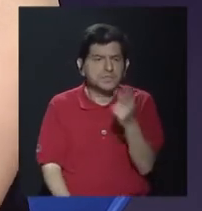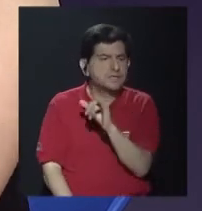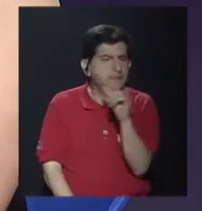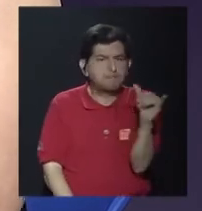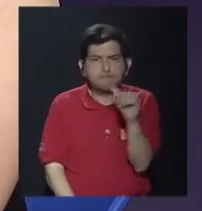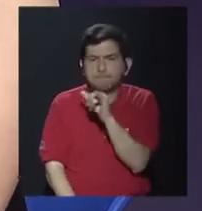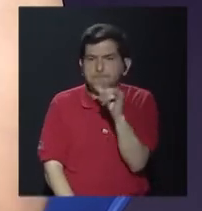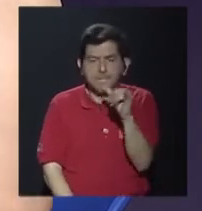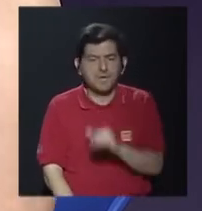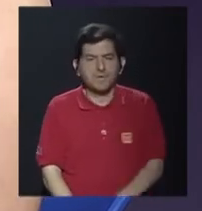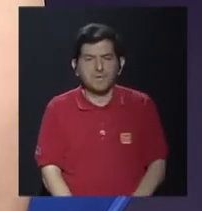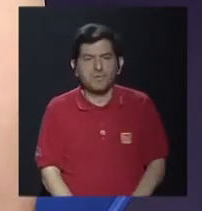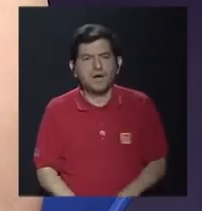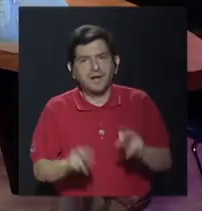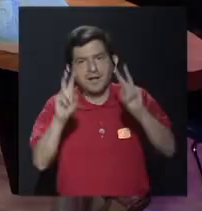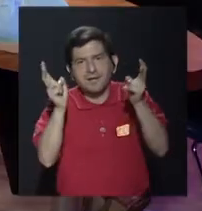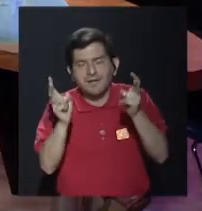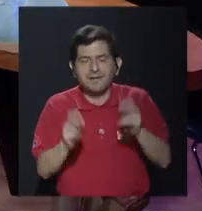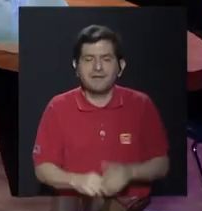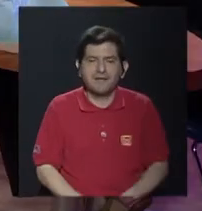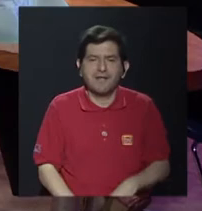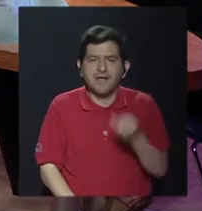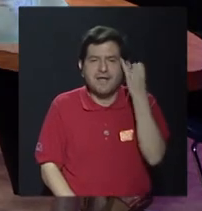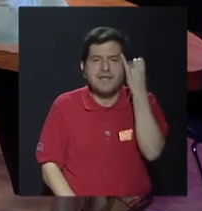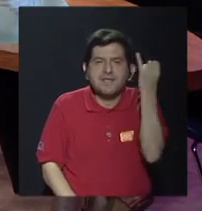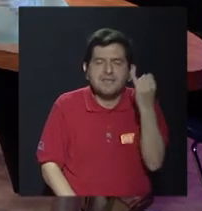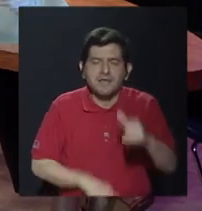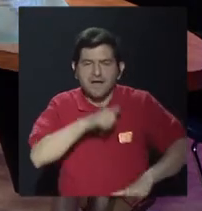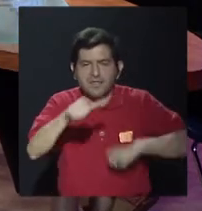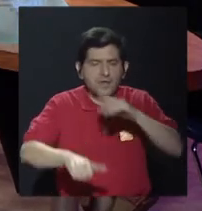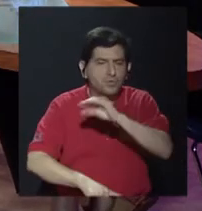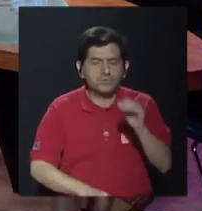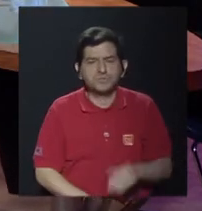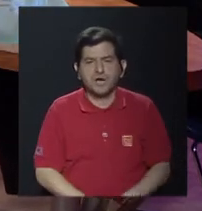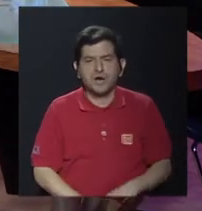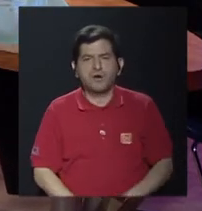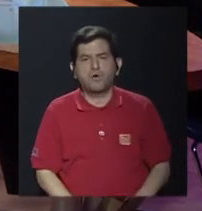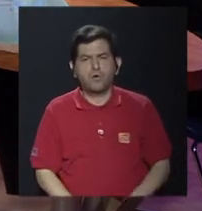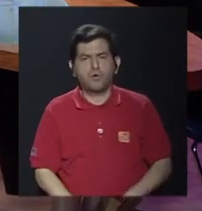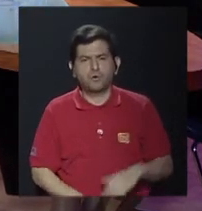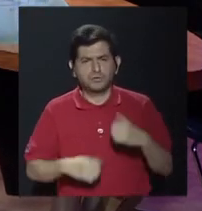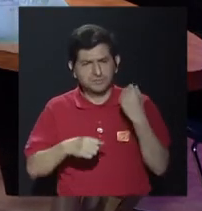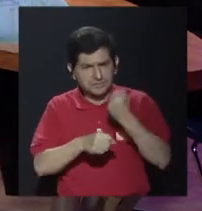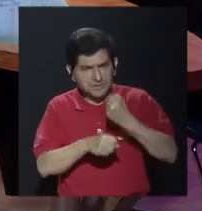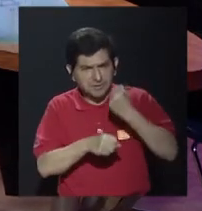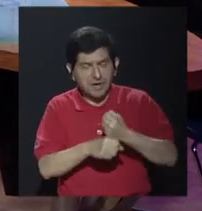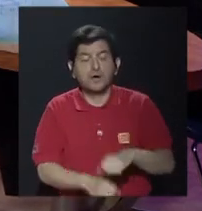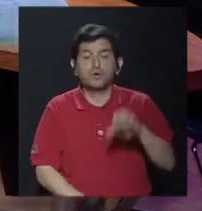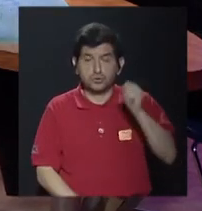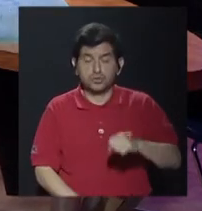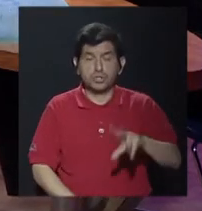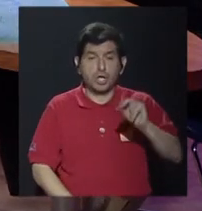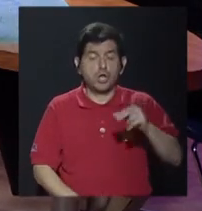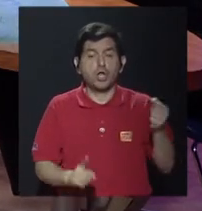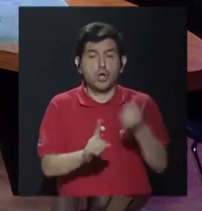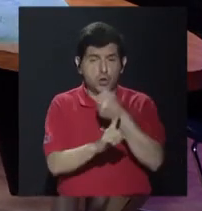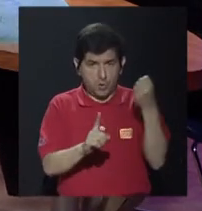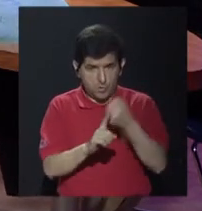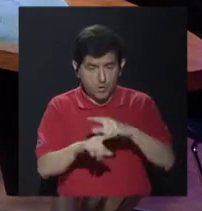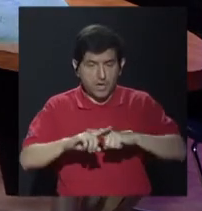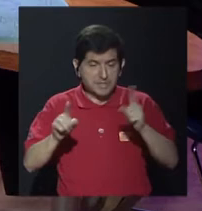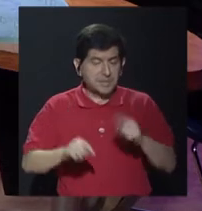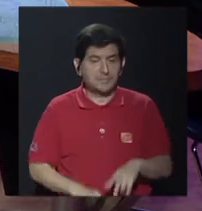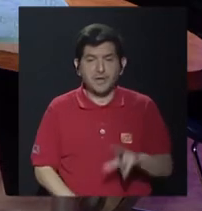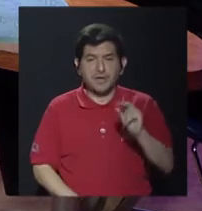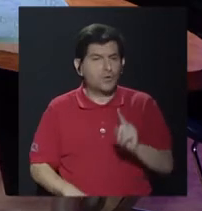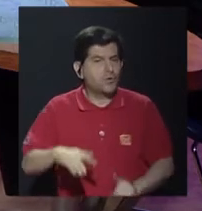misma bandera, la misma lucha, la misma batalla. Sí, por ejemplo, la no violencia, digamos, que era algo como obvio, pero no era tan obvio